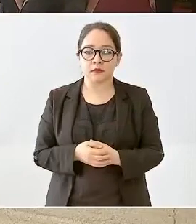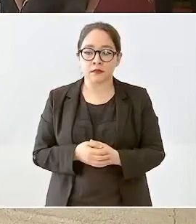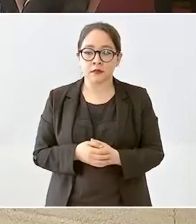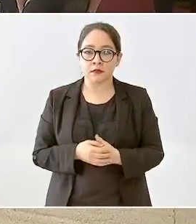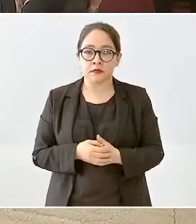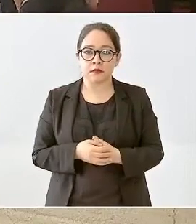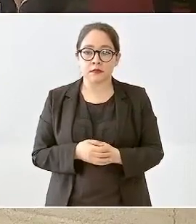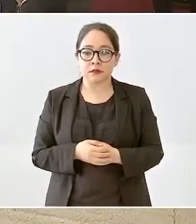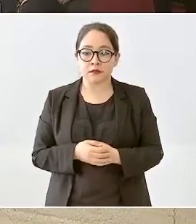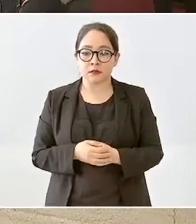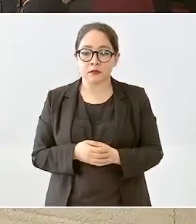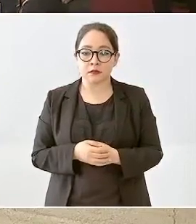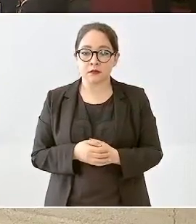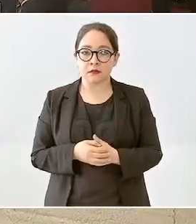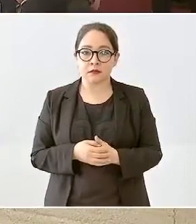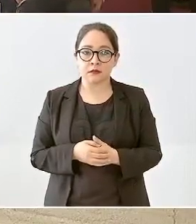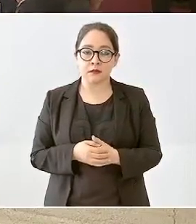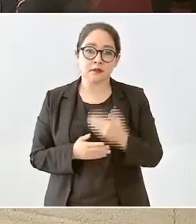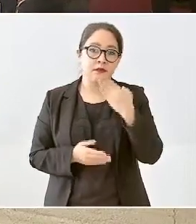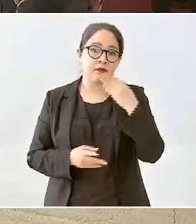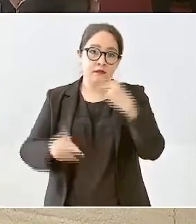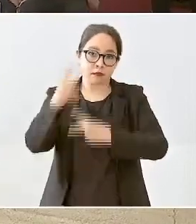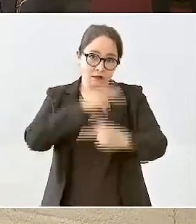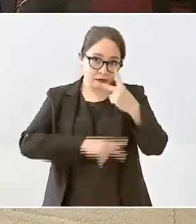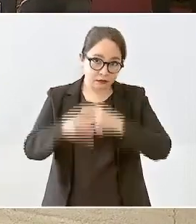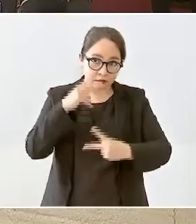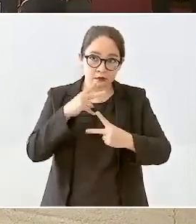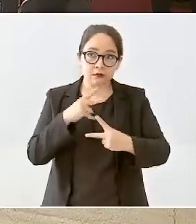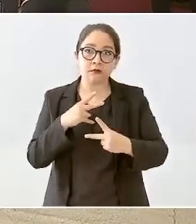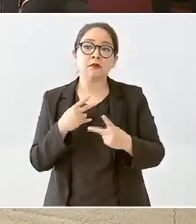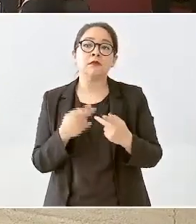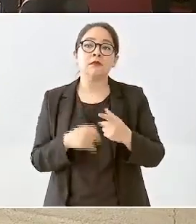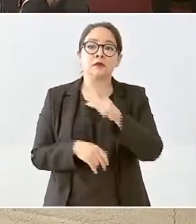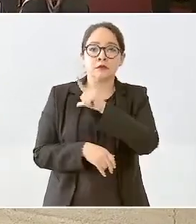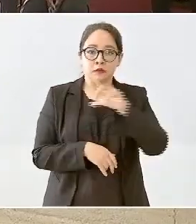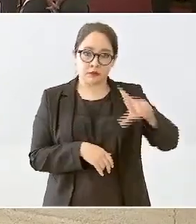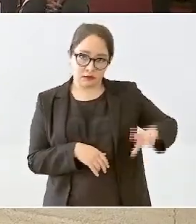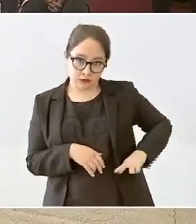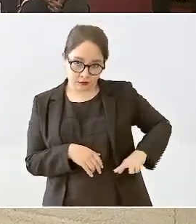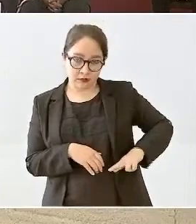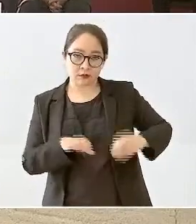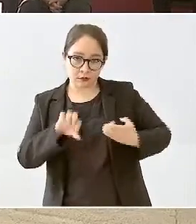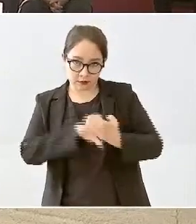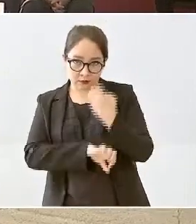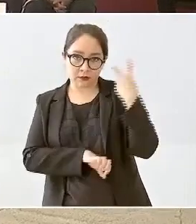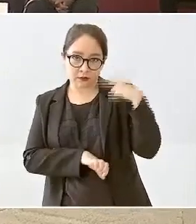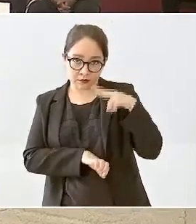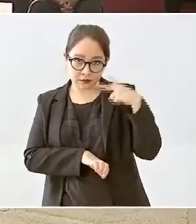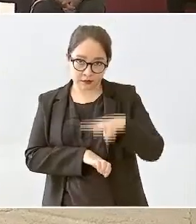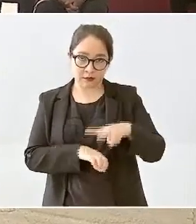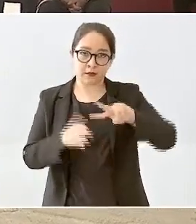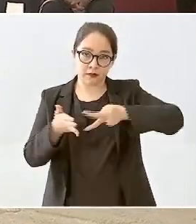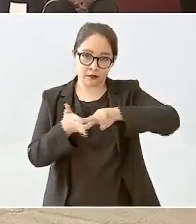Señoras y señores, escuchemos el mensaje de bienvenida a cargo del gobernador constitucional del Estado de Veracruz,